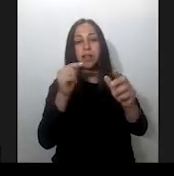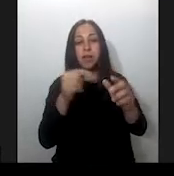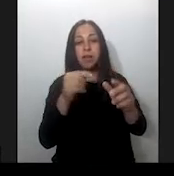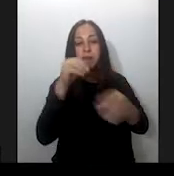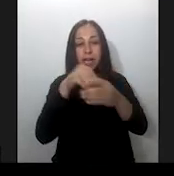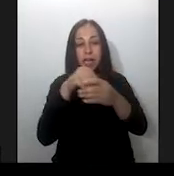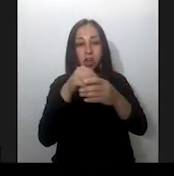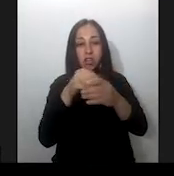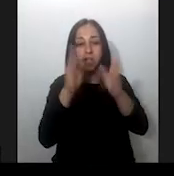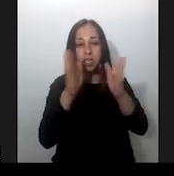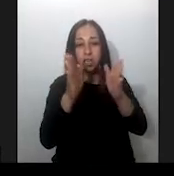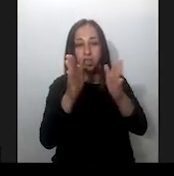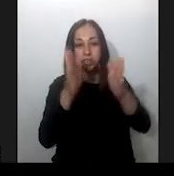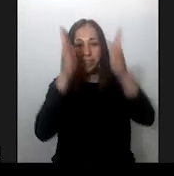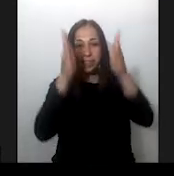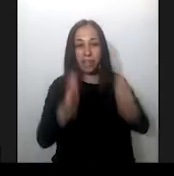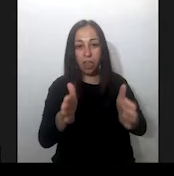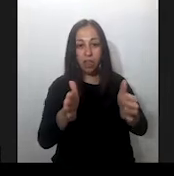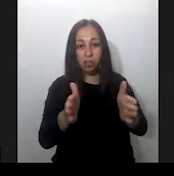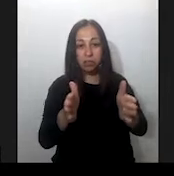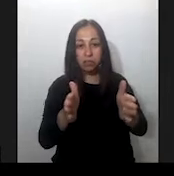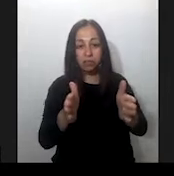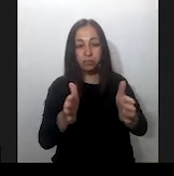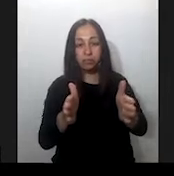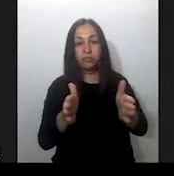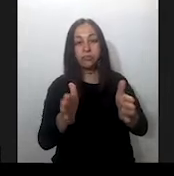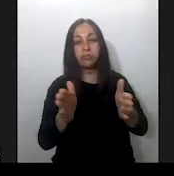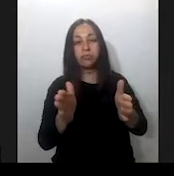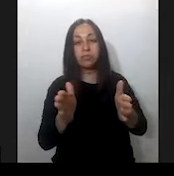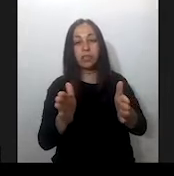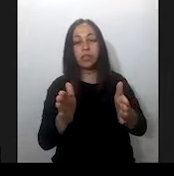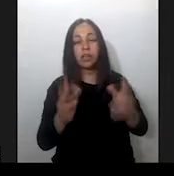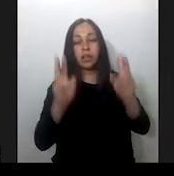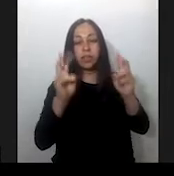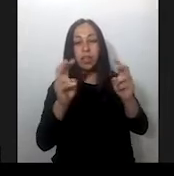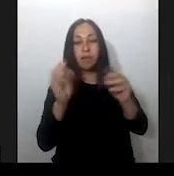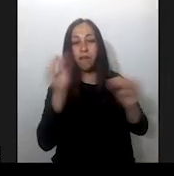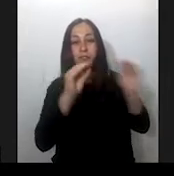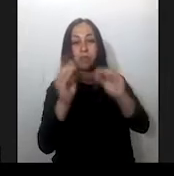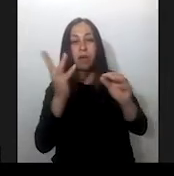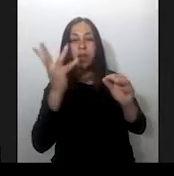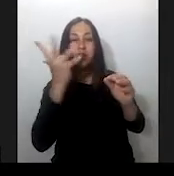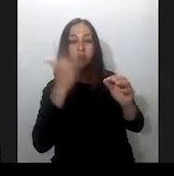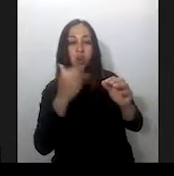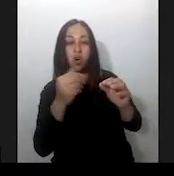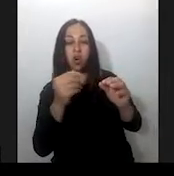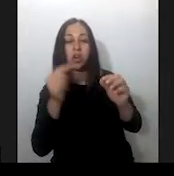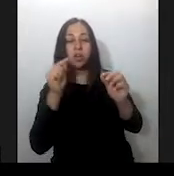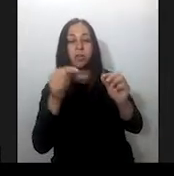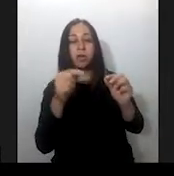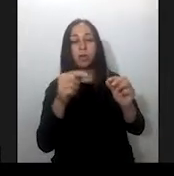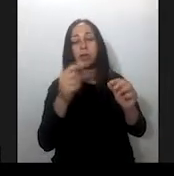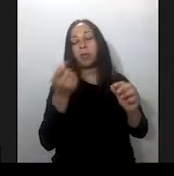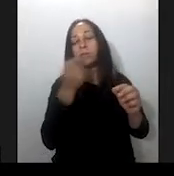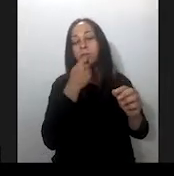para que el contenido me quede justamente centrado. Y también podríamos jugar un poco con el tema de los formatos, los colores, ¿no? Y en este caso